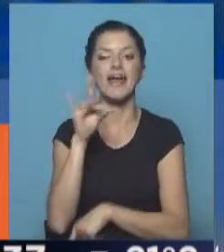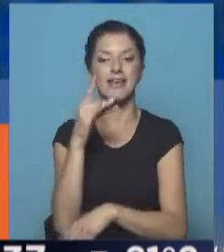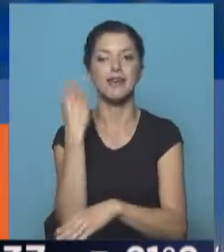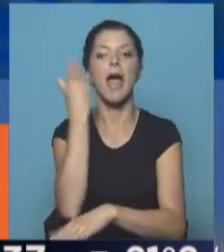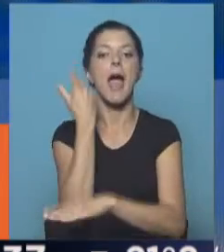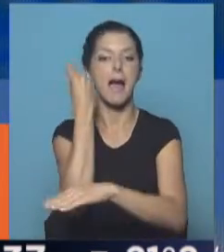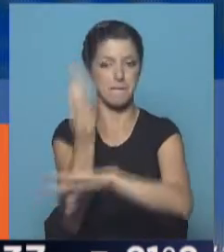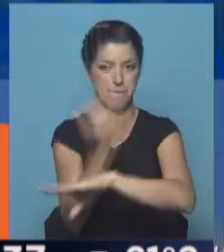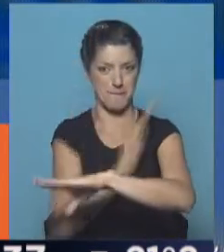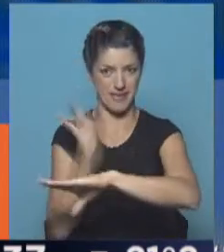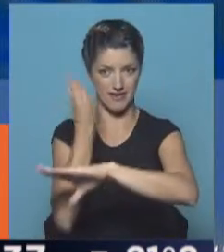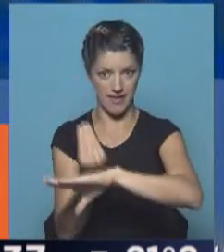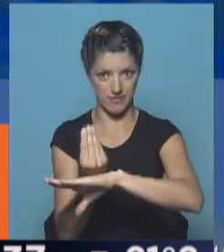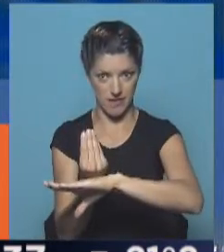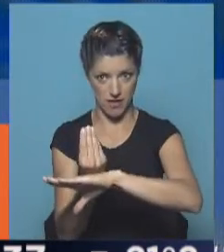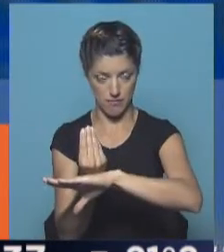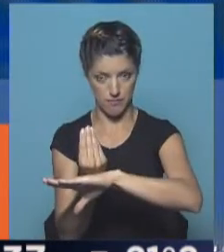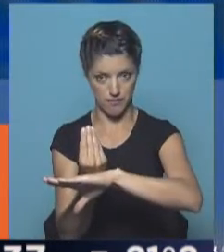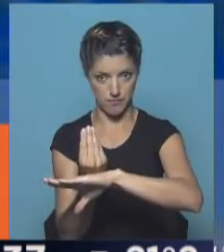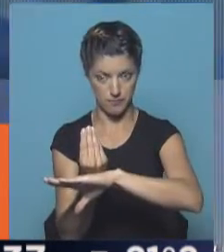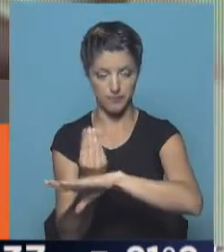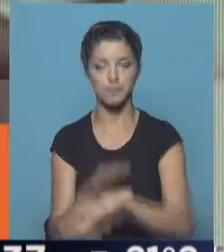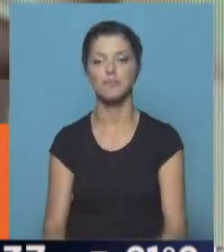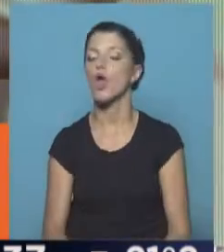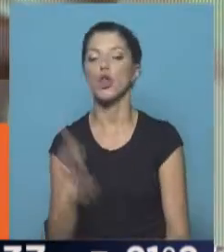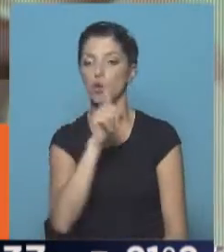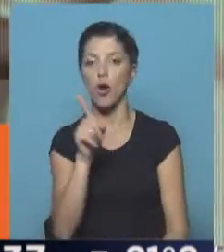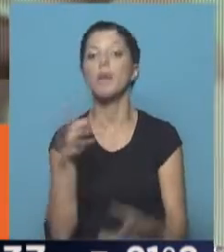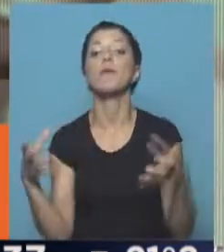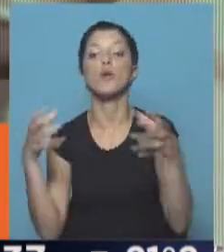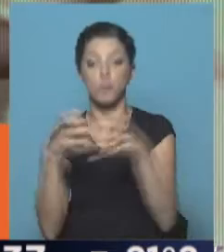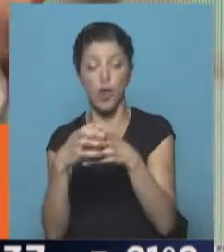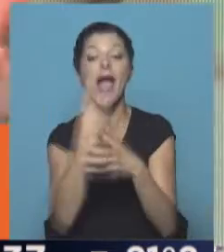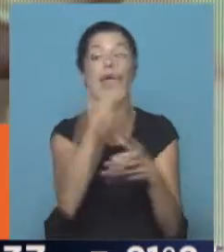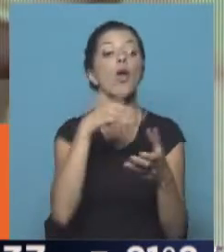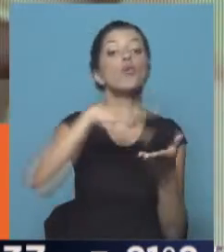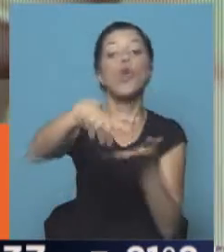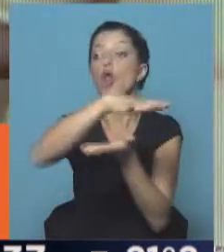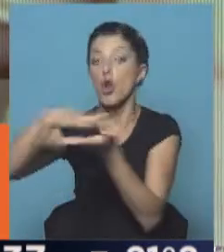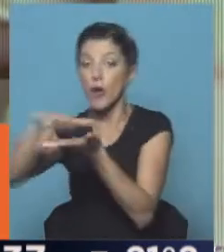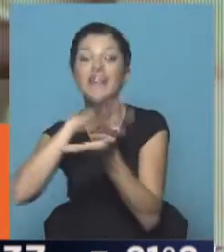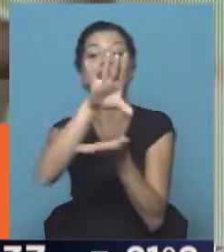padrón electoral único que vota de manera directa al presidente, sino que es por colegio electoral. Cada estado elige una serie de